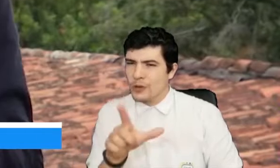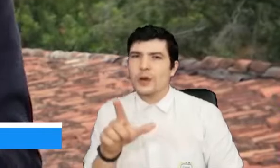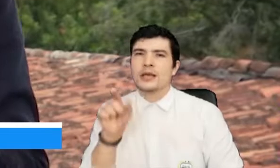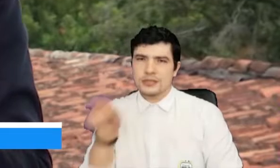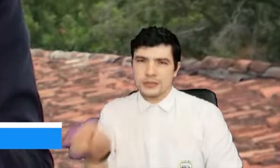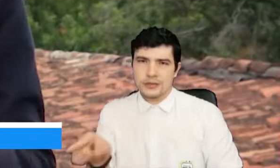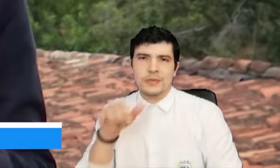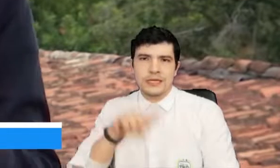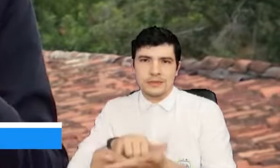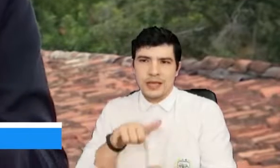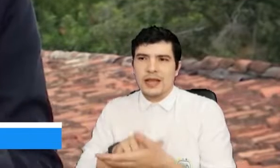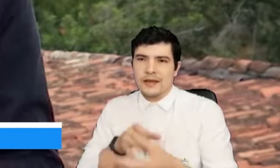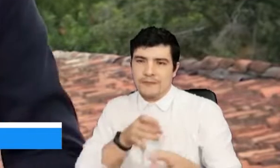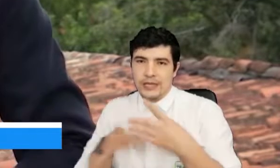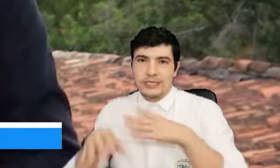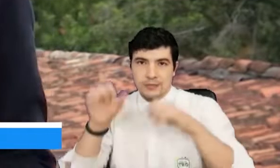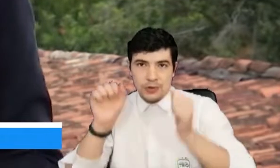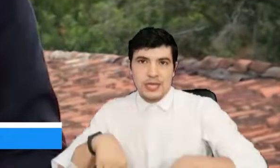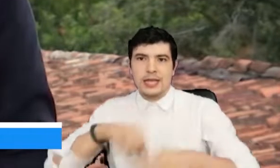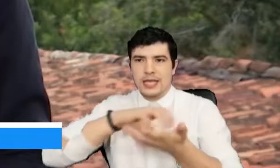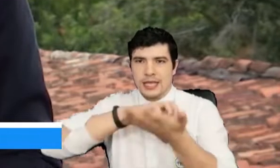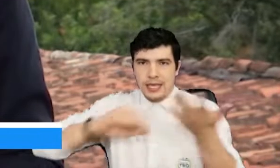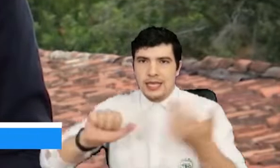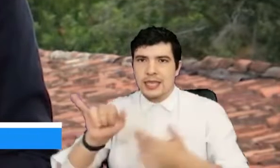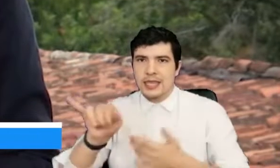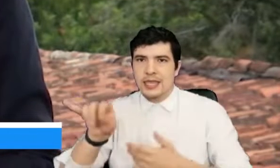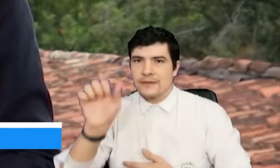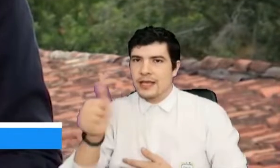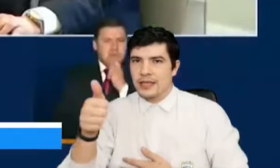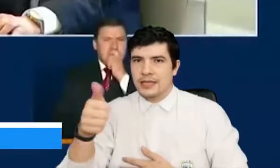la excepción del IVA del 19%.